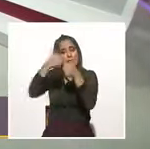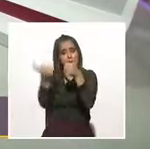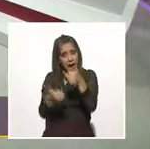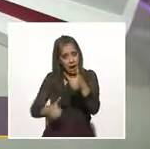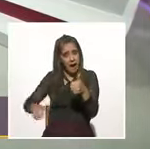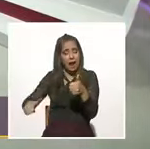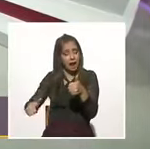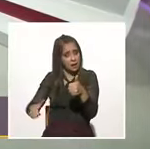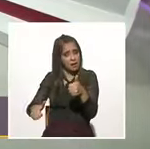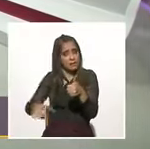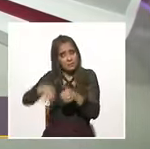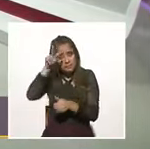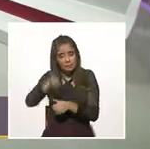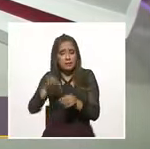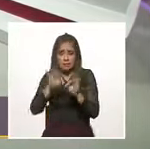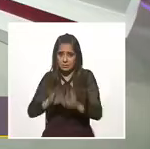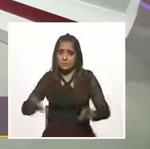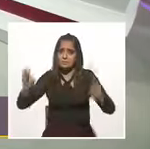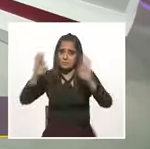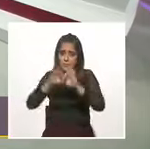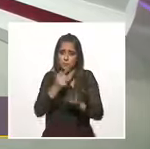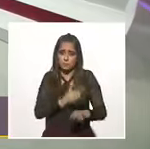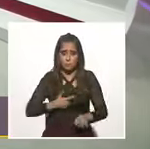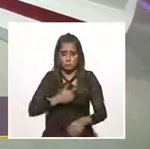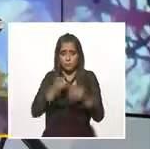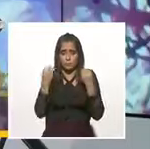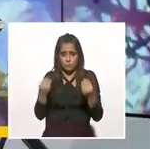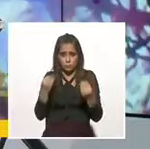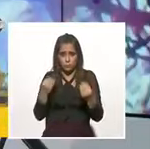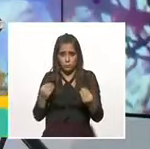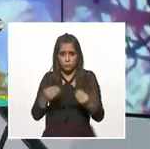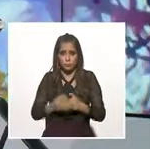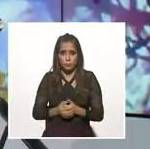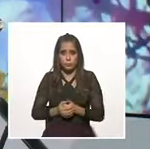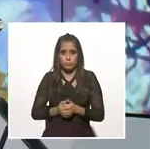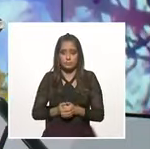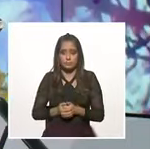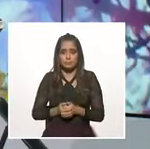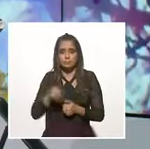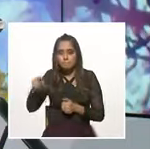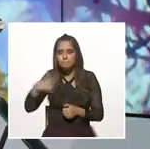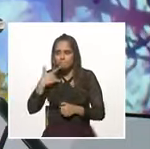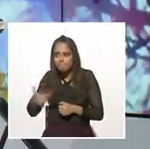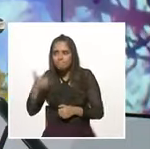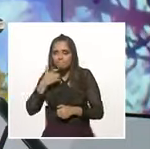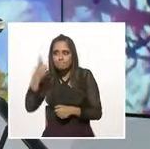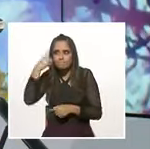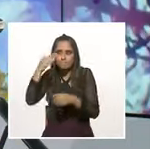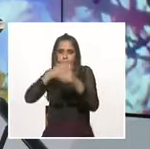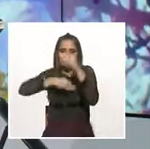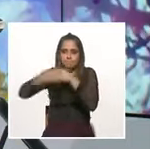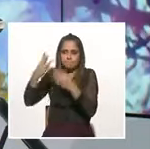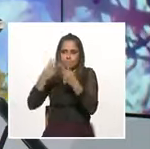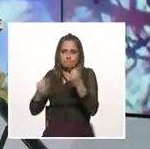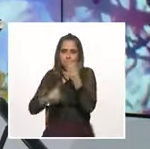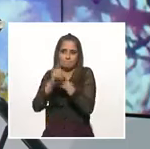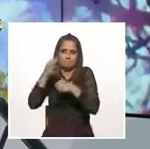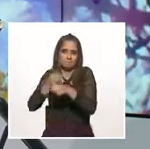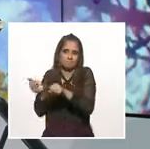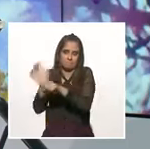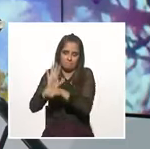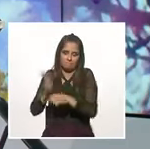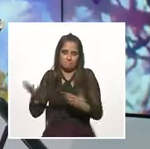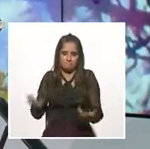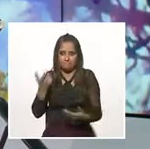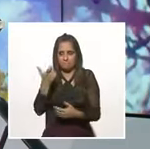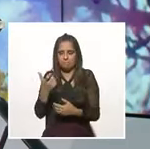verdad, muy importante y que nos gusta tanto a todos y que es muy resiliente. Así muchas es. Gracias, muchas gracias. Y bueno, pues ahora llegó el